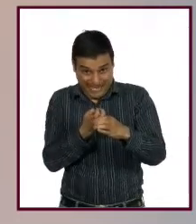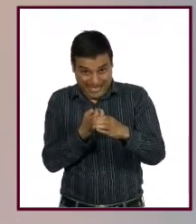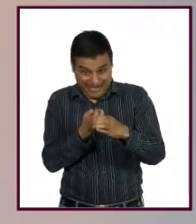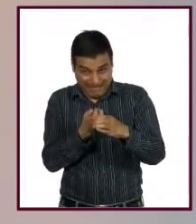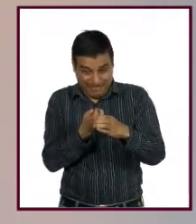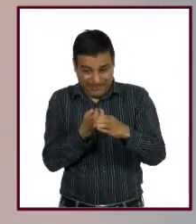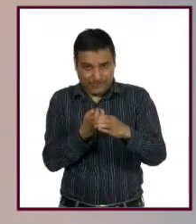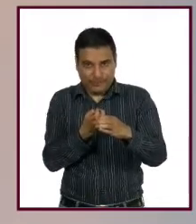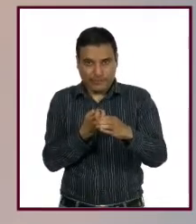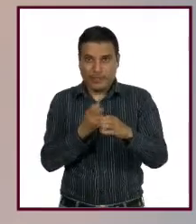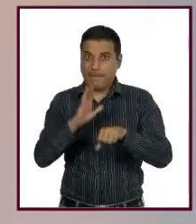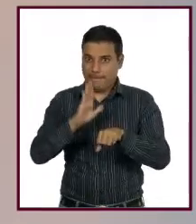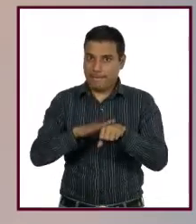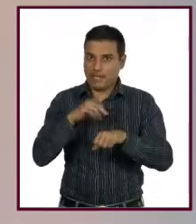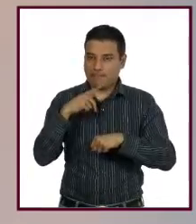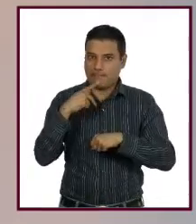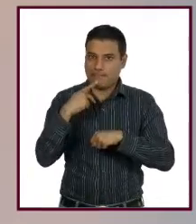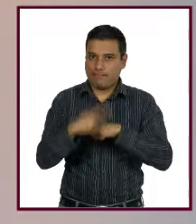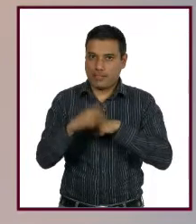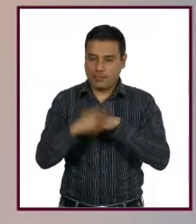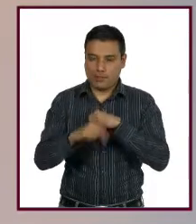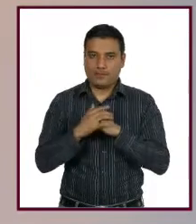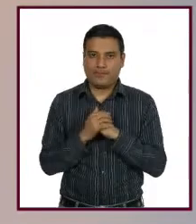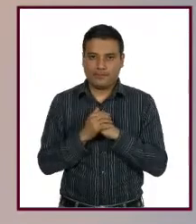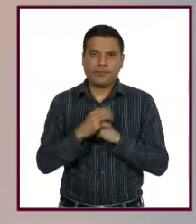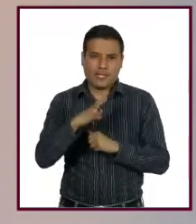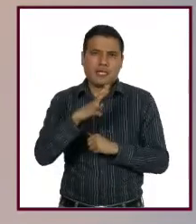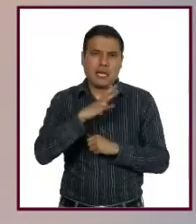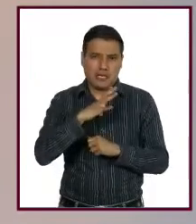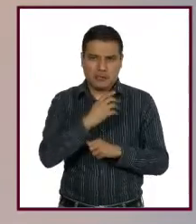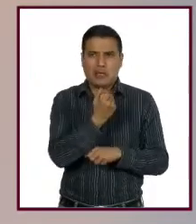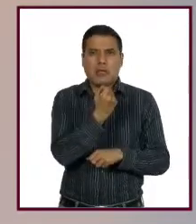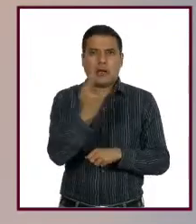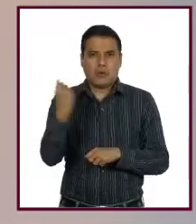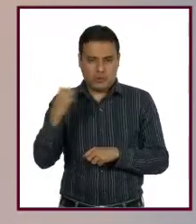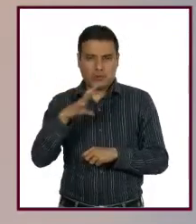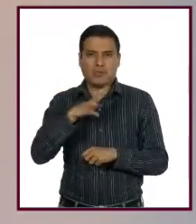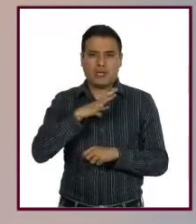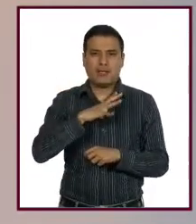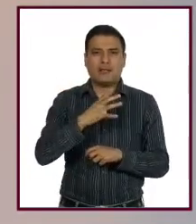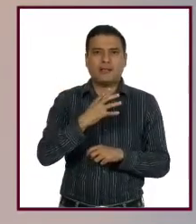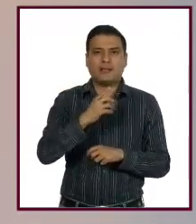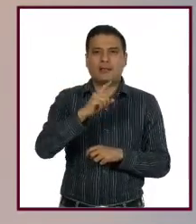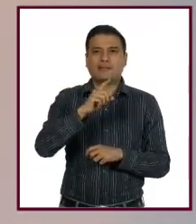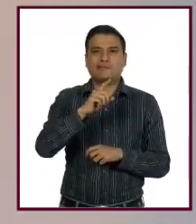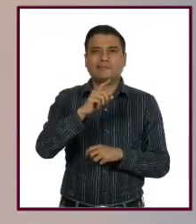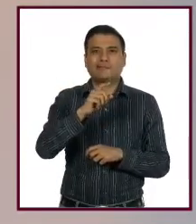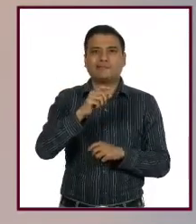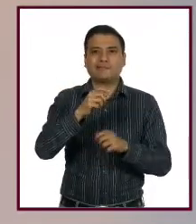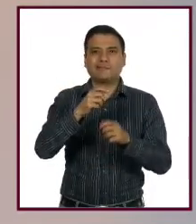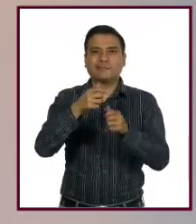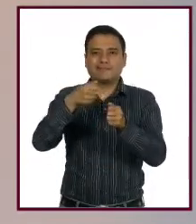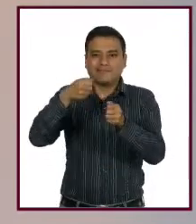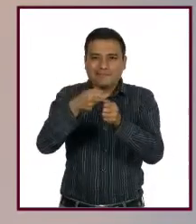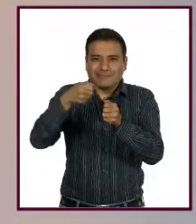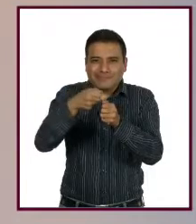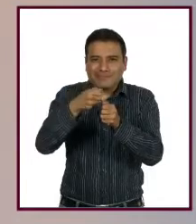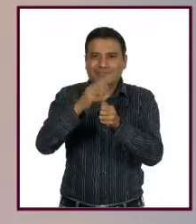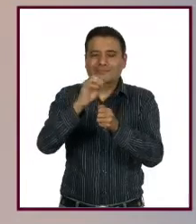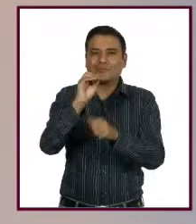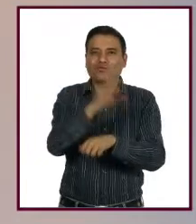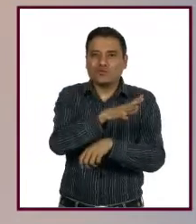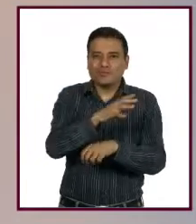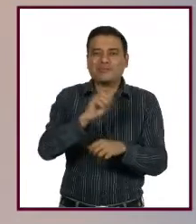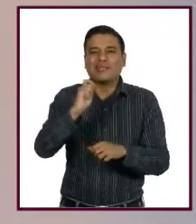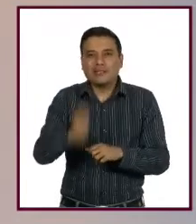productos son los que son más riesgosos. Hay algunos que tienen atomizadores o sprays que son a base de agua, que son a base